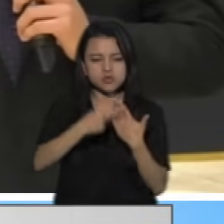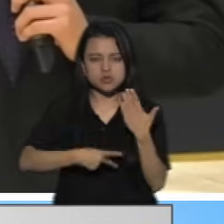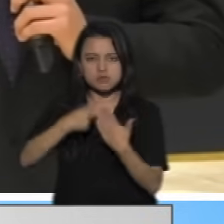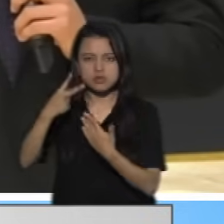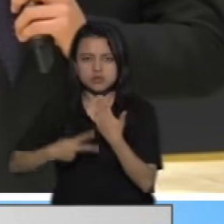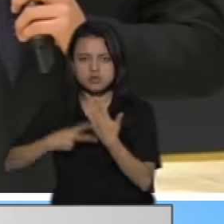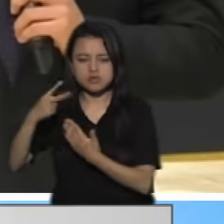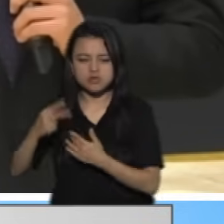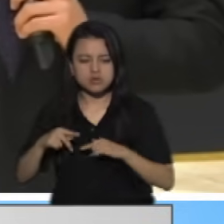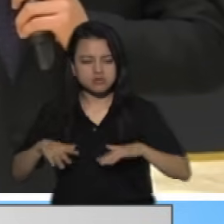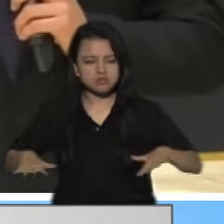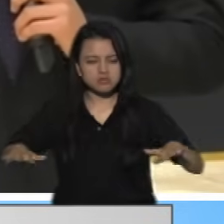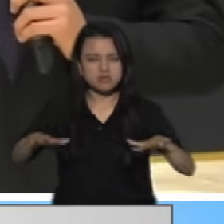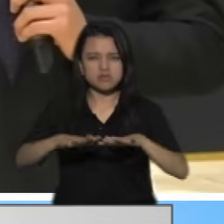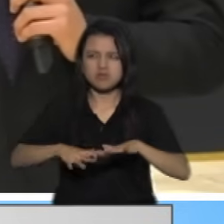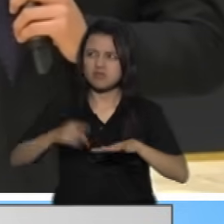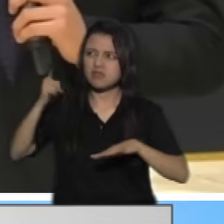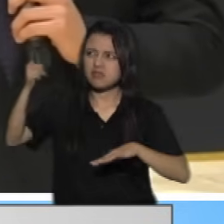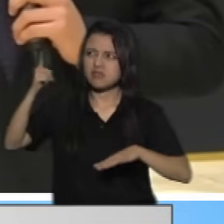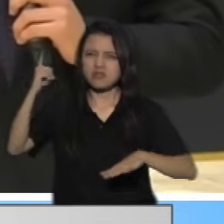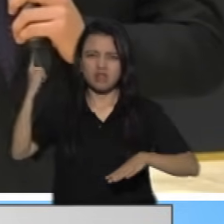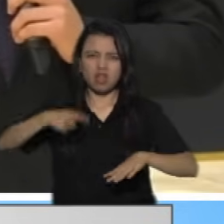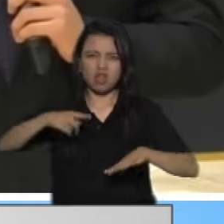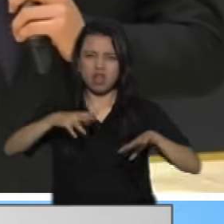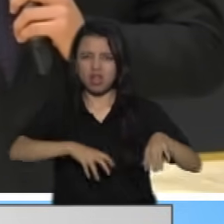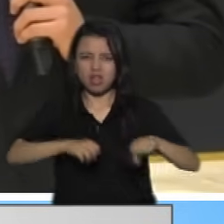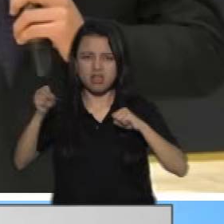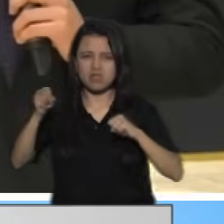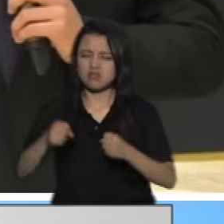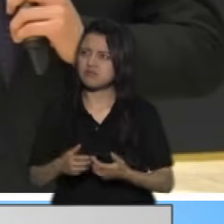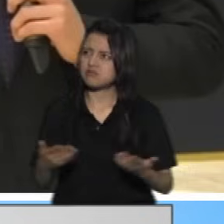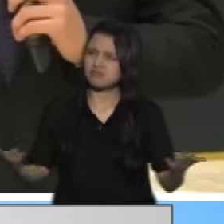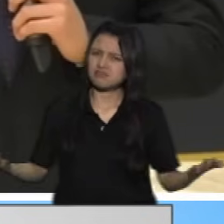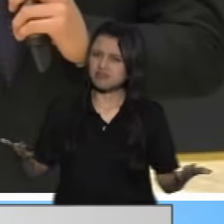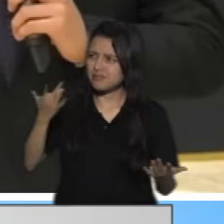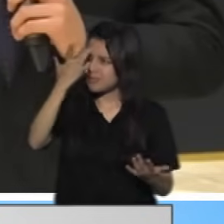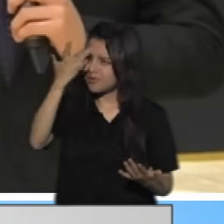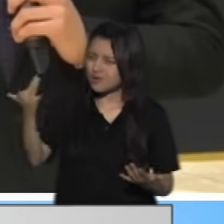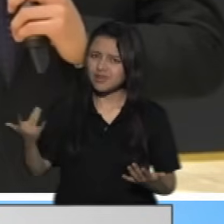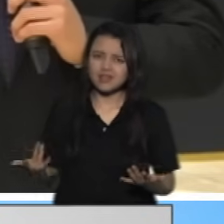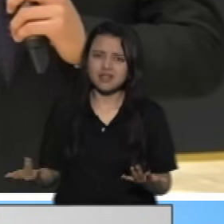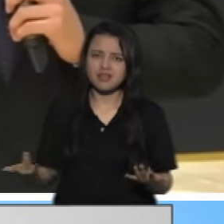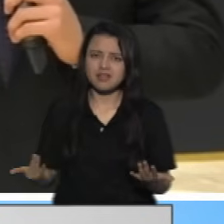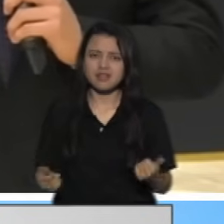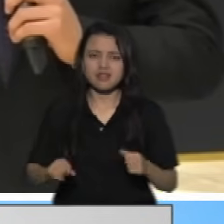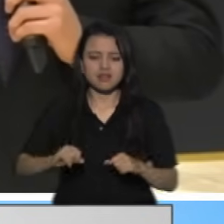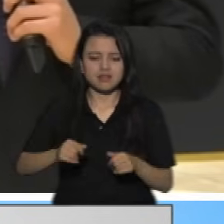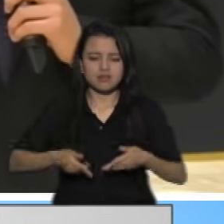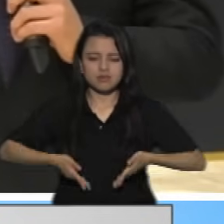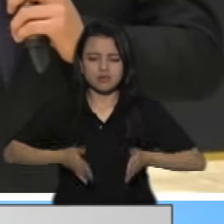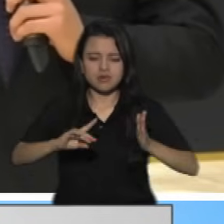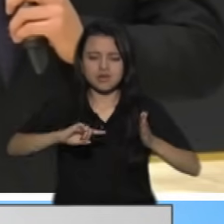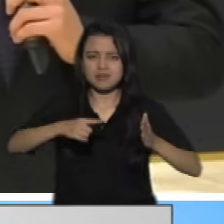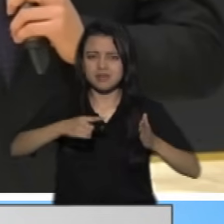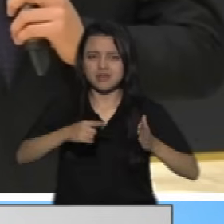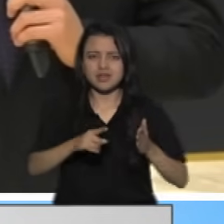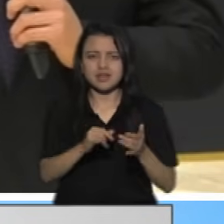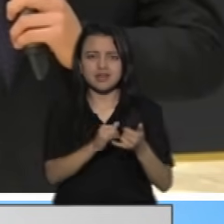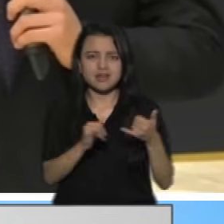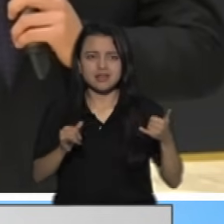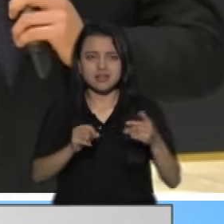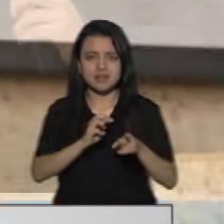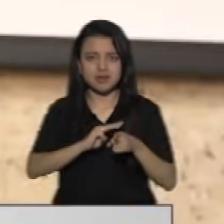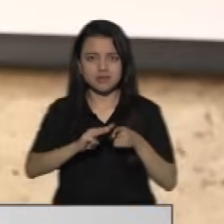realizando en conjunto con la nación por no acoger esa recomendación de soterrar el tramo oriental de la primera línea del metro de Bogotá. Escuchemos a continuación a Claudia